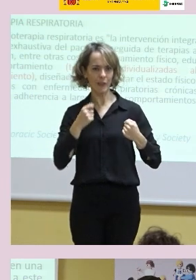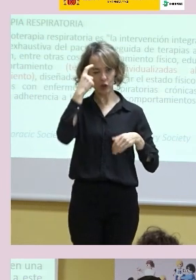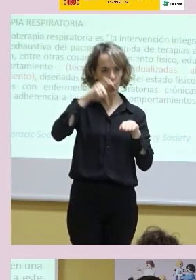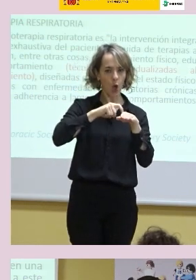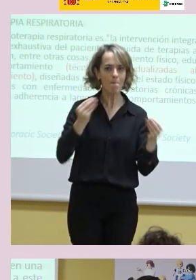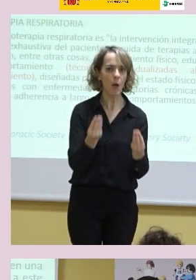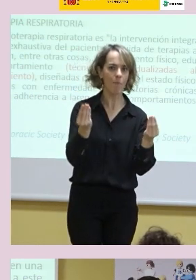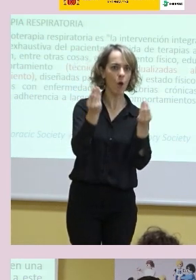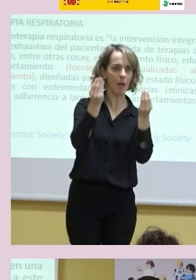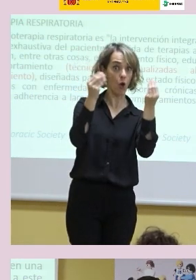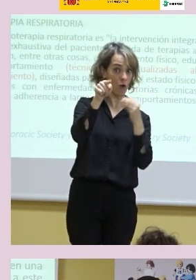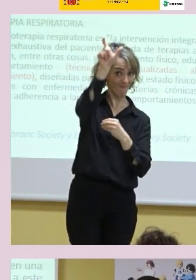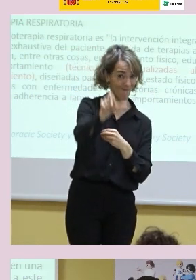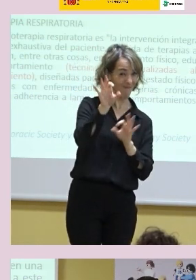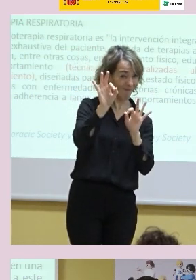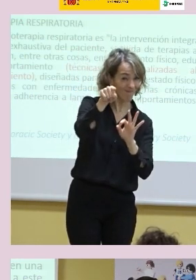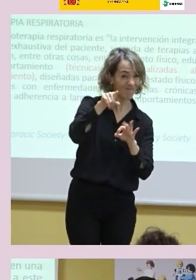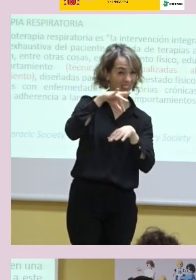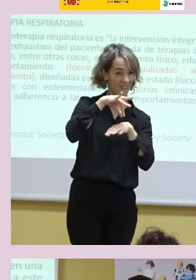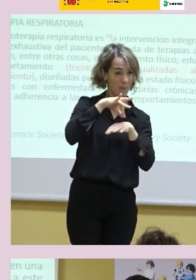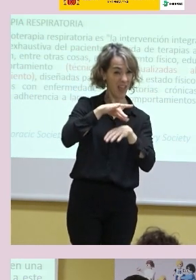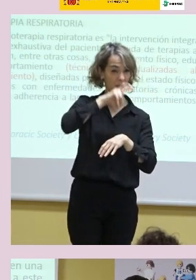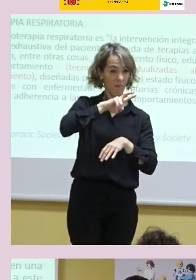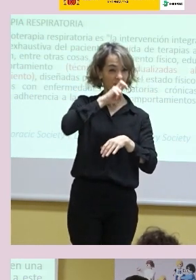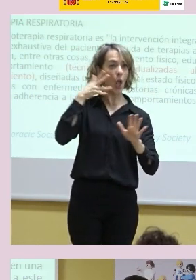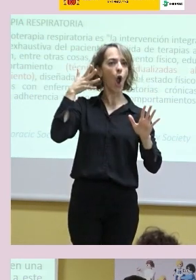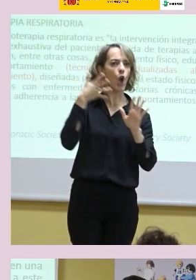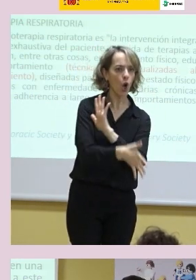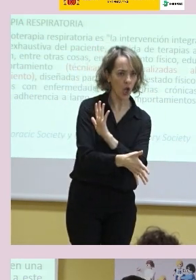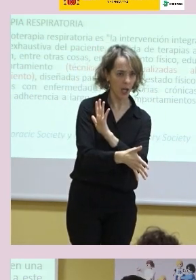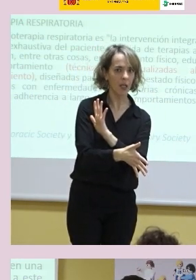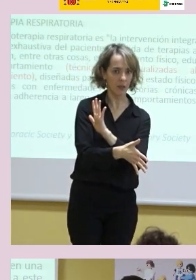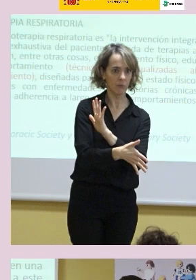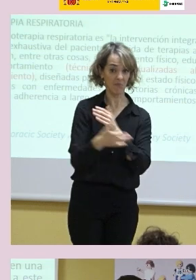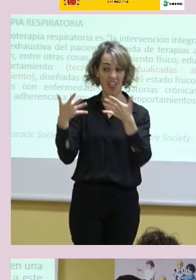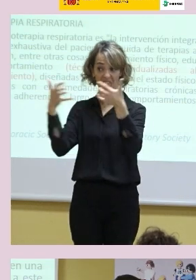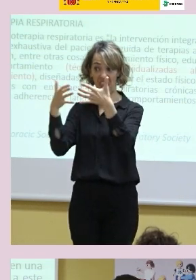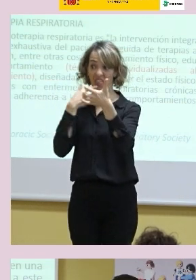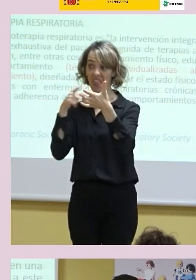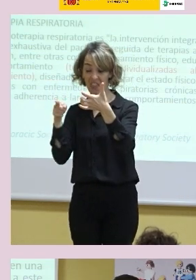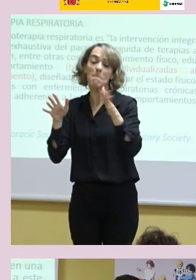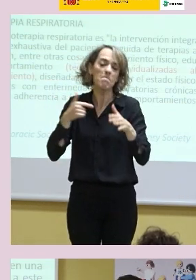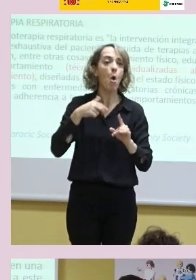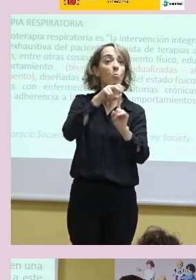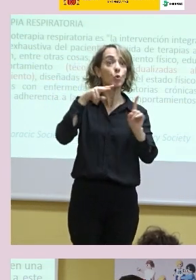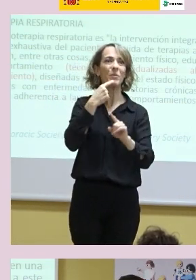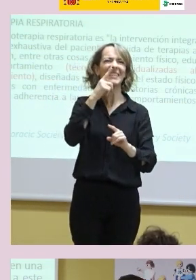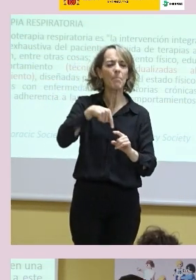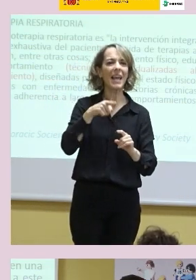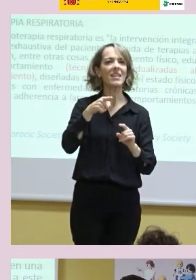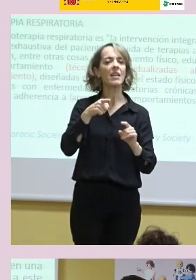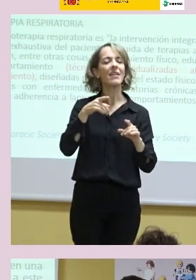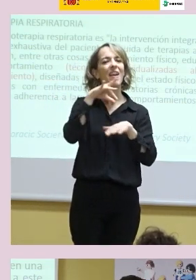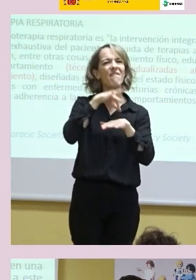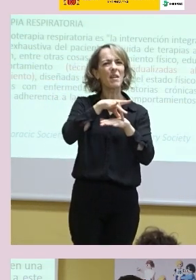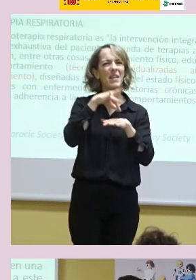enfermedades, de las personas con enfermedades respiratorias crónicas, dice la definición, desde mi punto de vista también agudas, ¿vale? Veremos